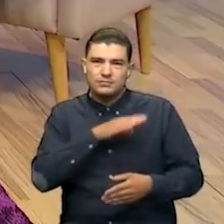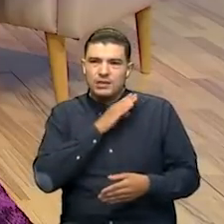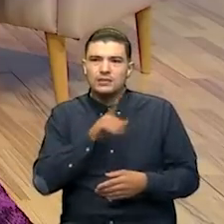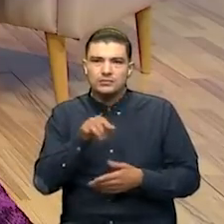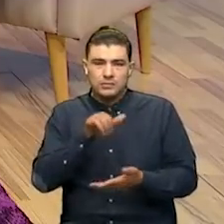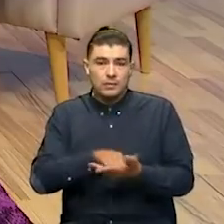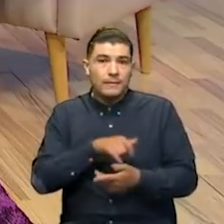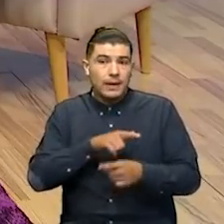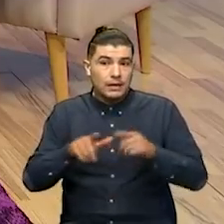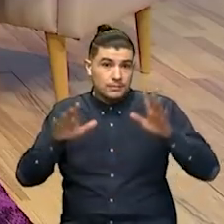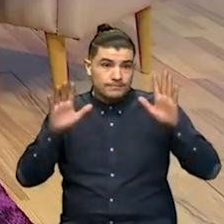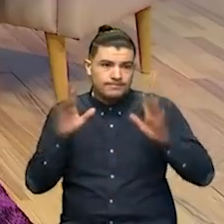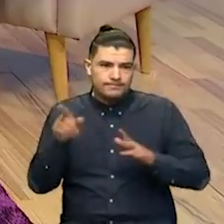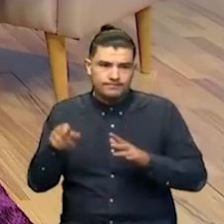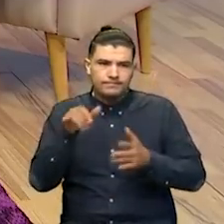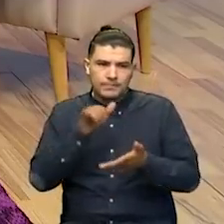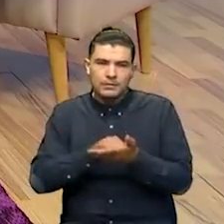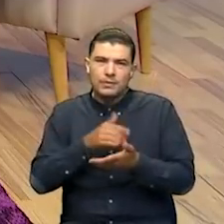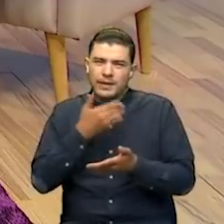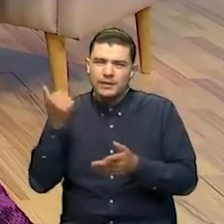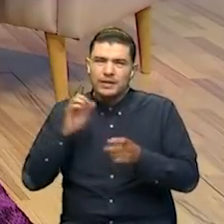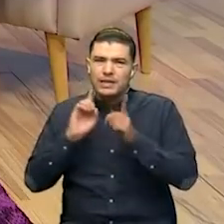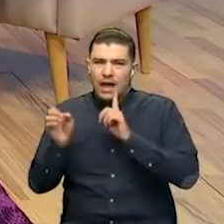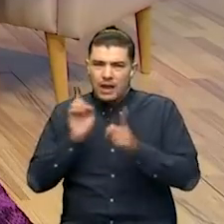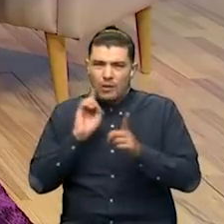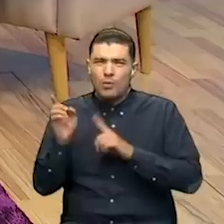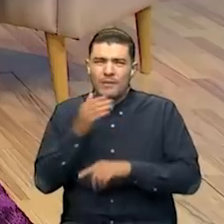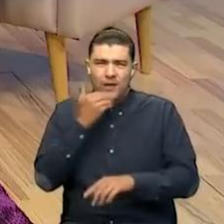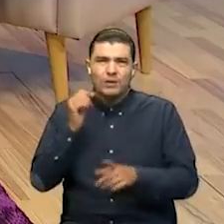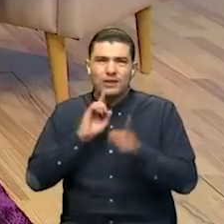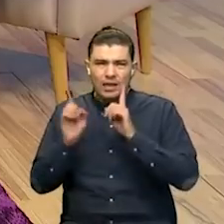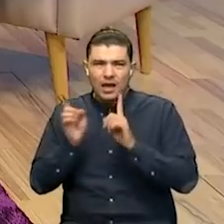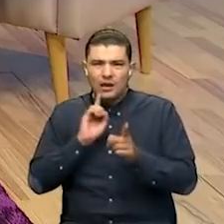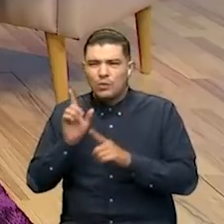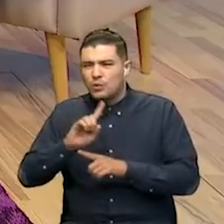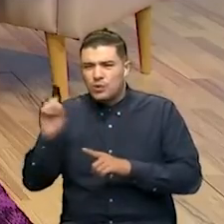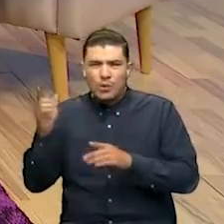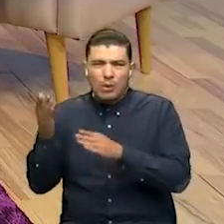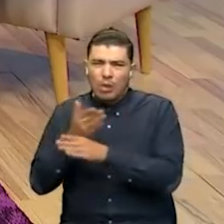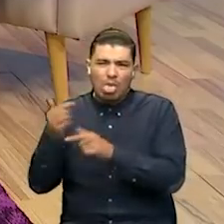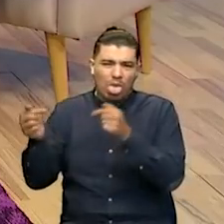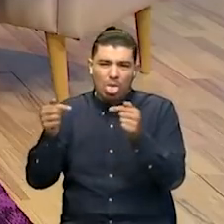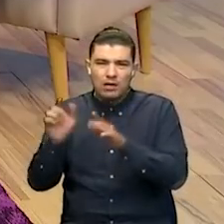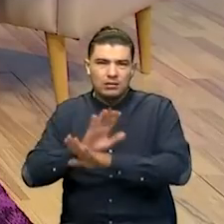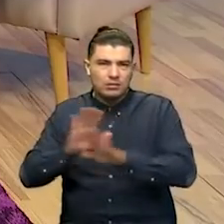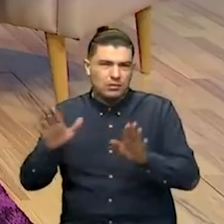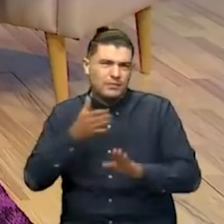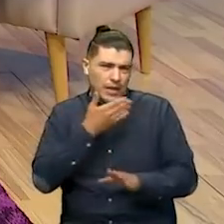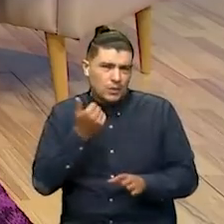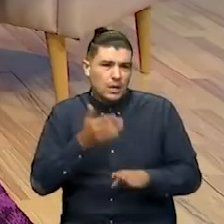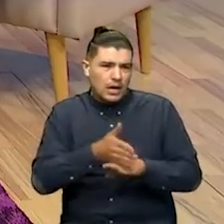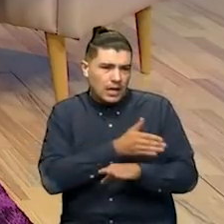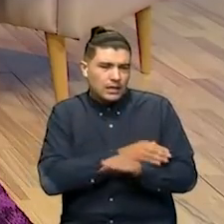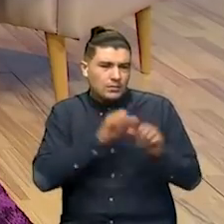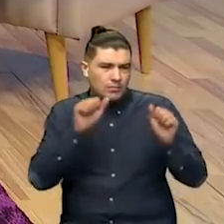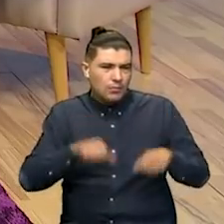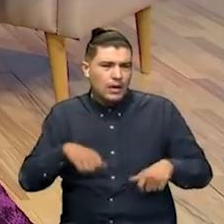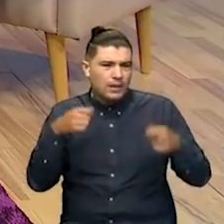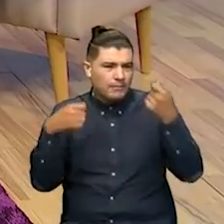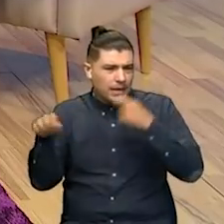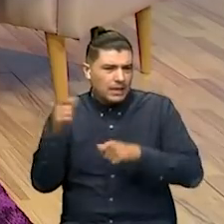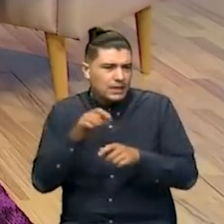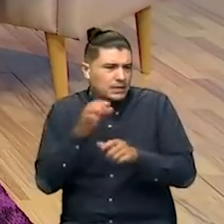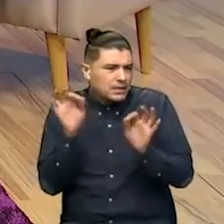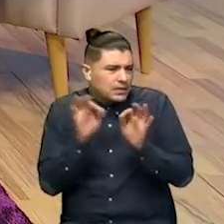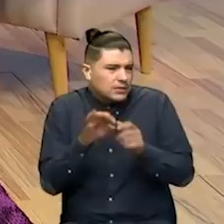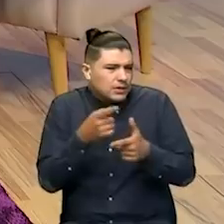pues que en lo posible la conciliación sería mejor para que no terminara en este tipo de situaciones, sino que pudieran vender y poder